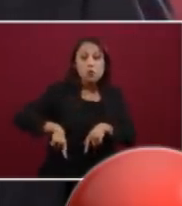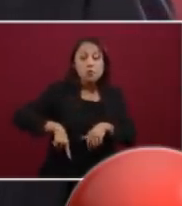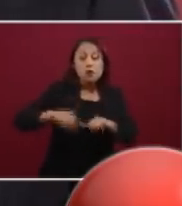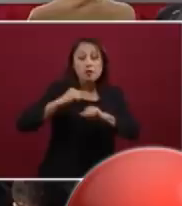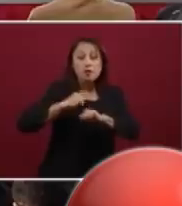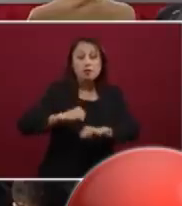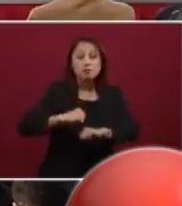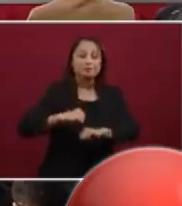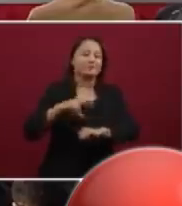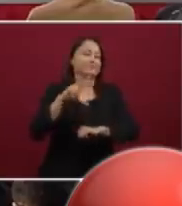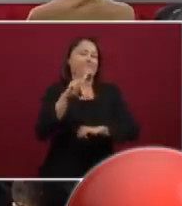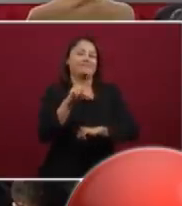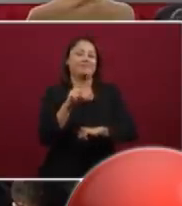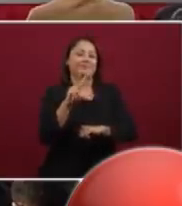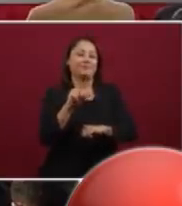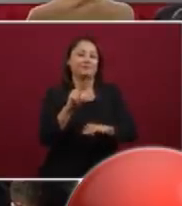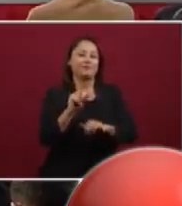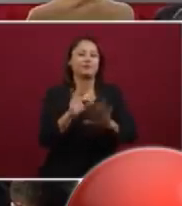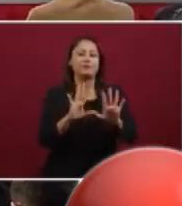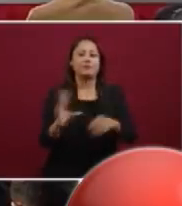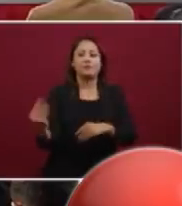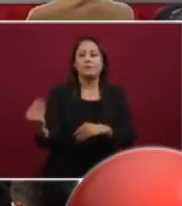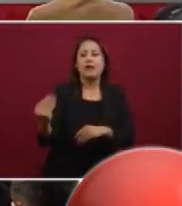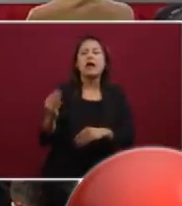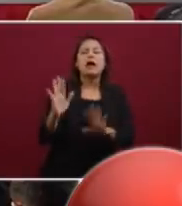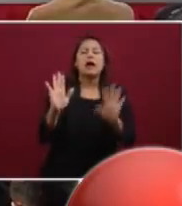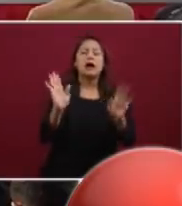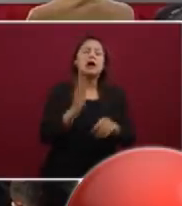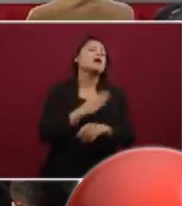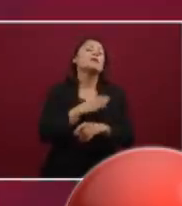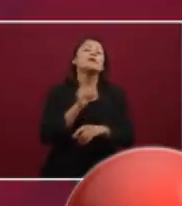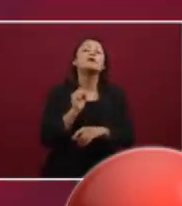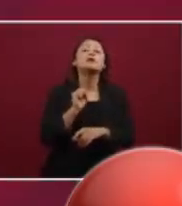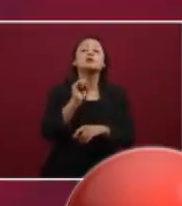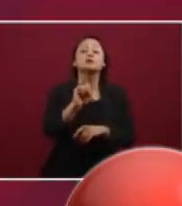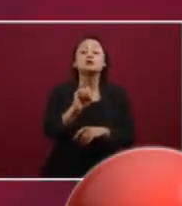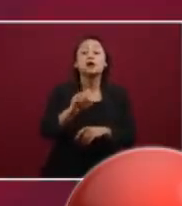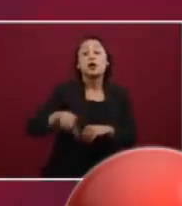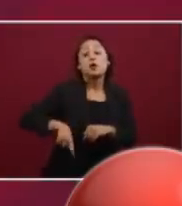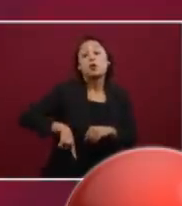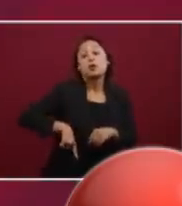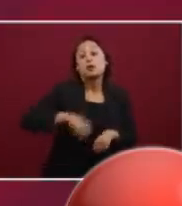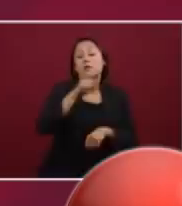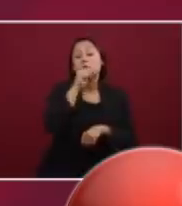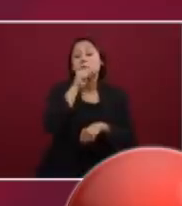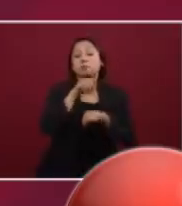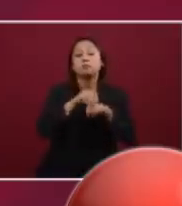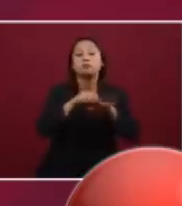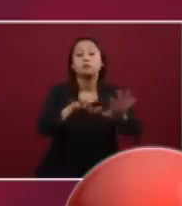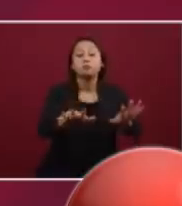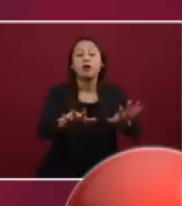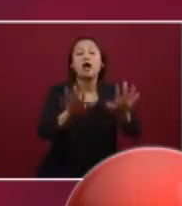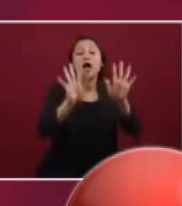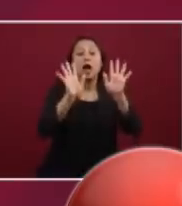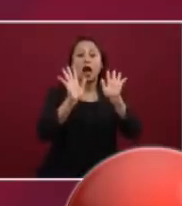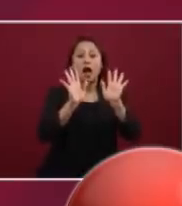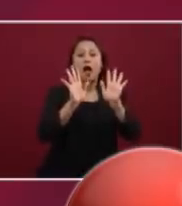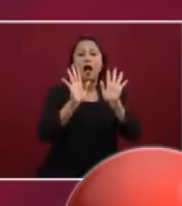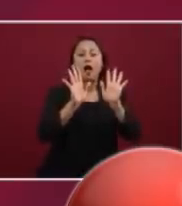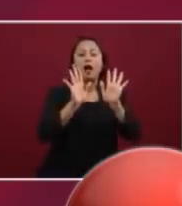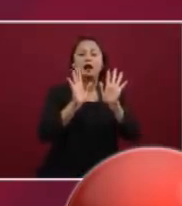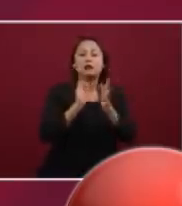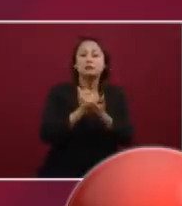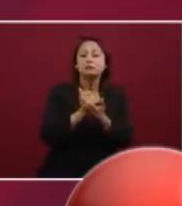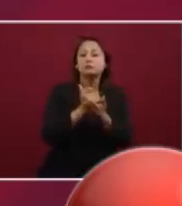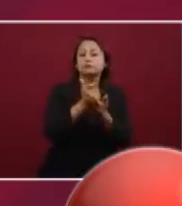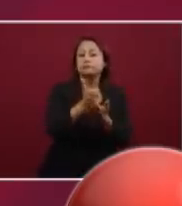bueno, sí, como parte de la publicidad del gobierno se les daba